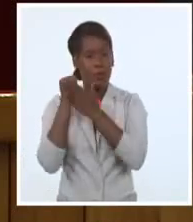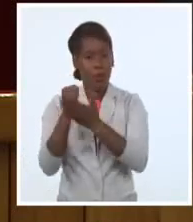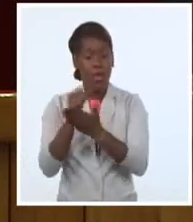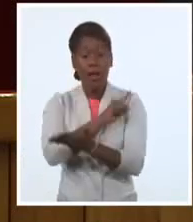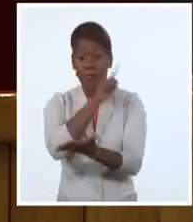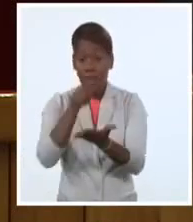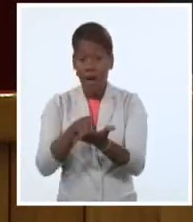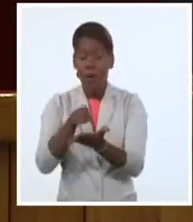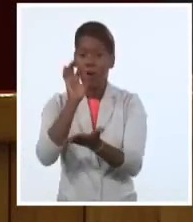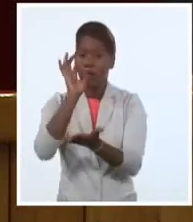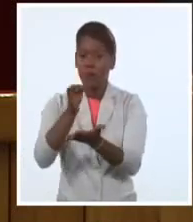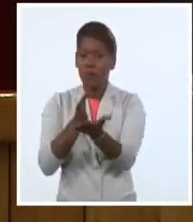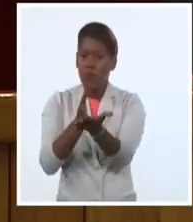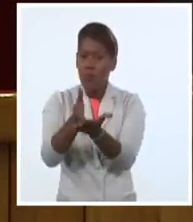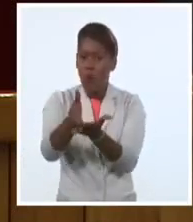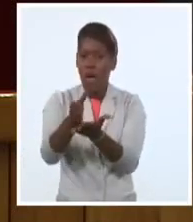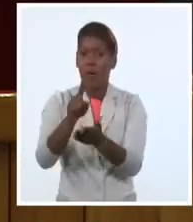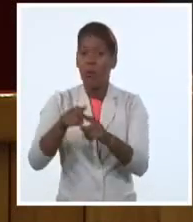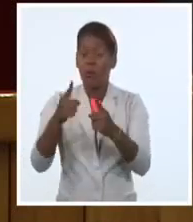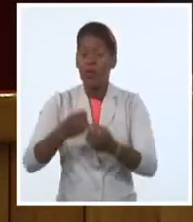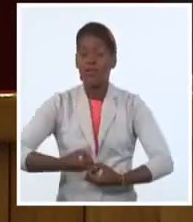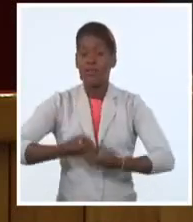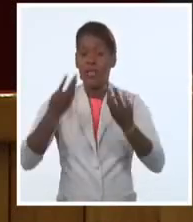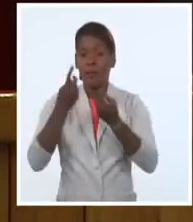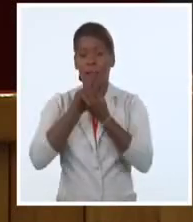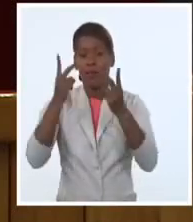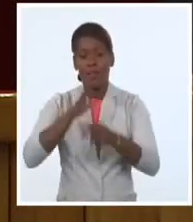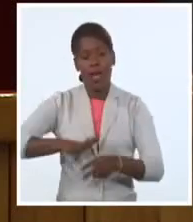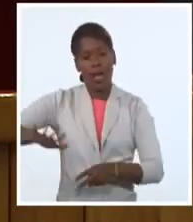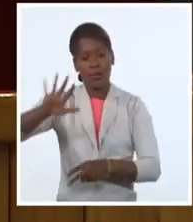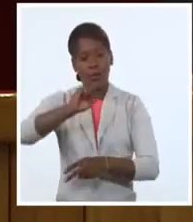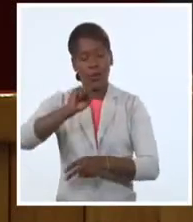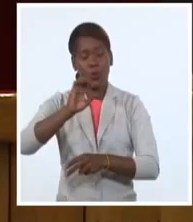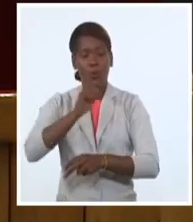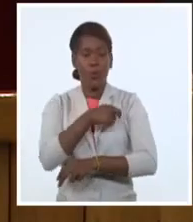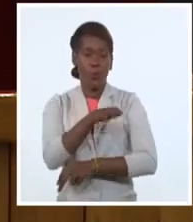humanos que salvan vidas e iluminan el horizonte.